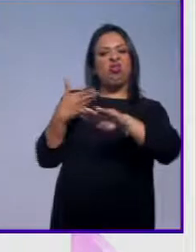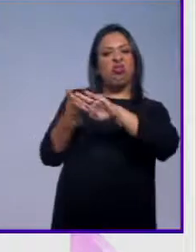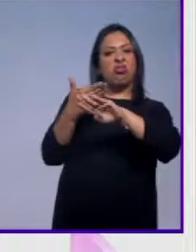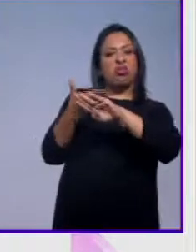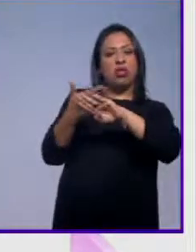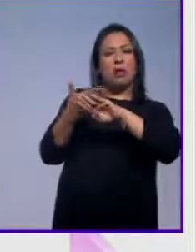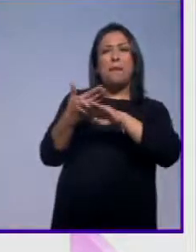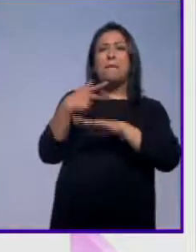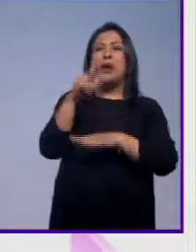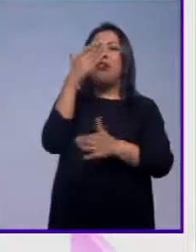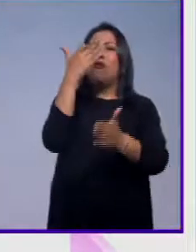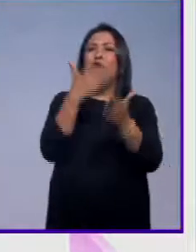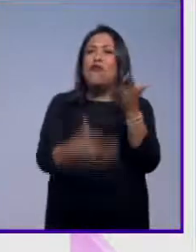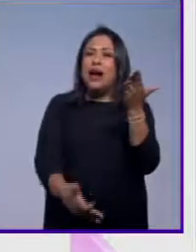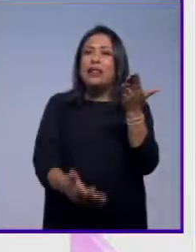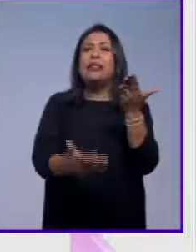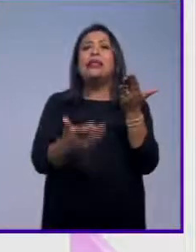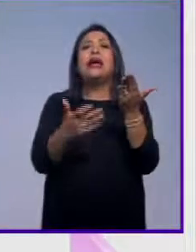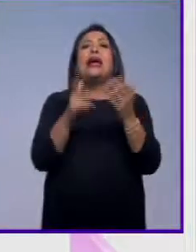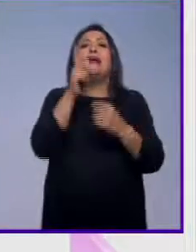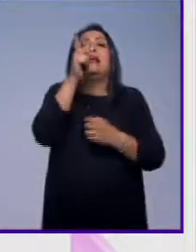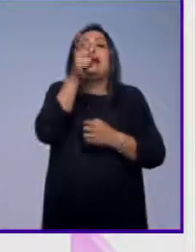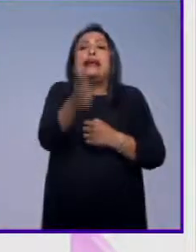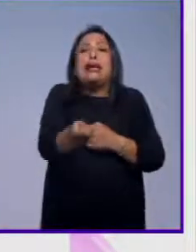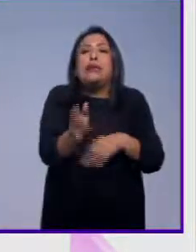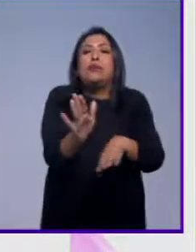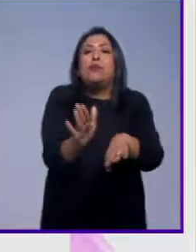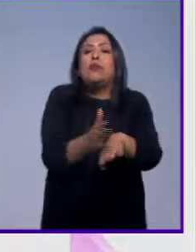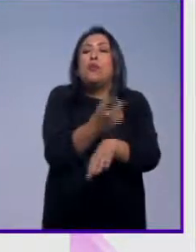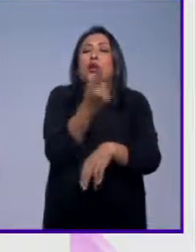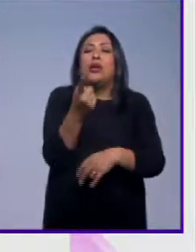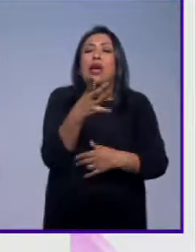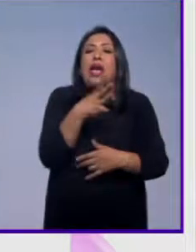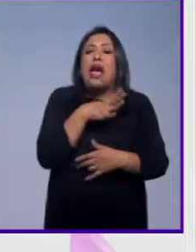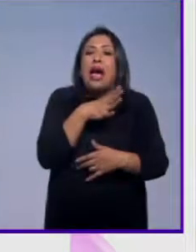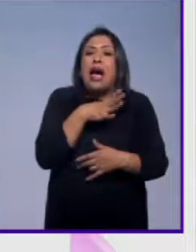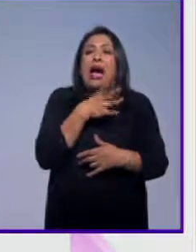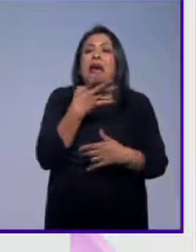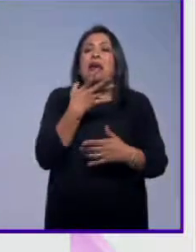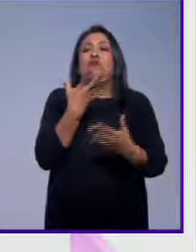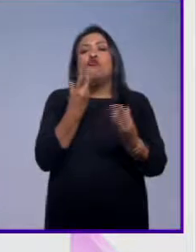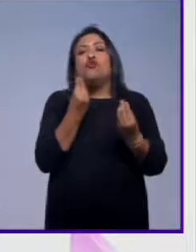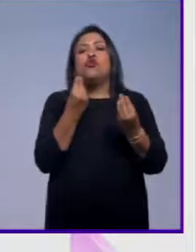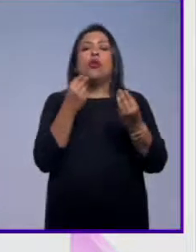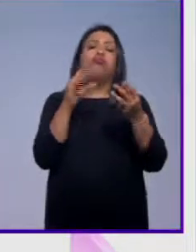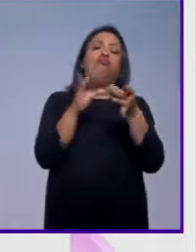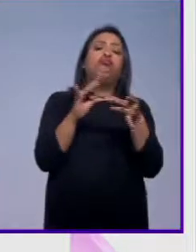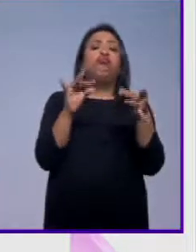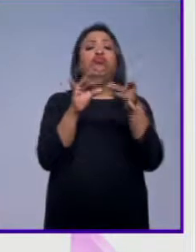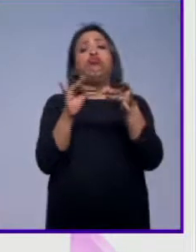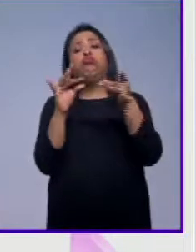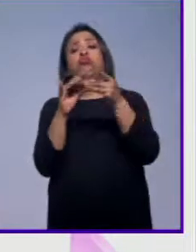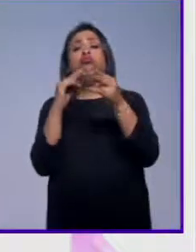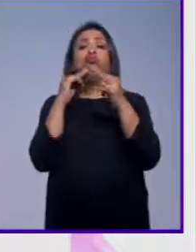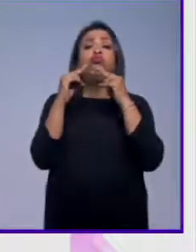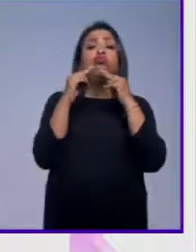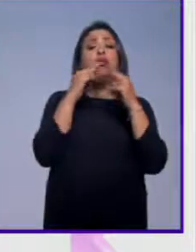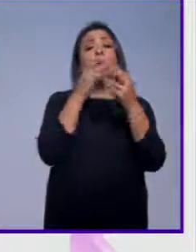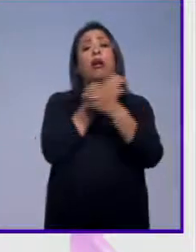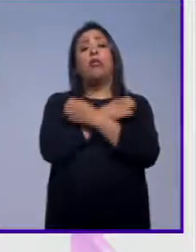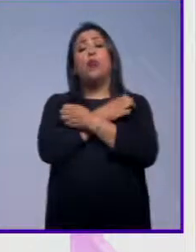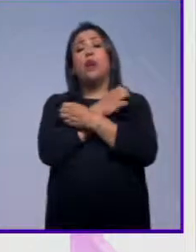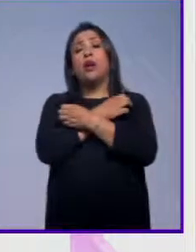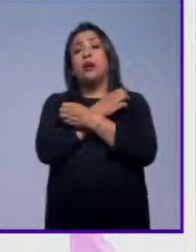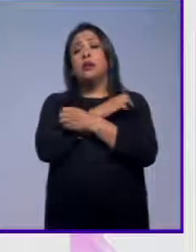no estamos hablando de qué es lo que genera este discurso y esta narrativa y esta educación